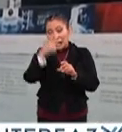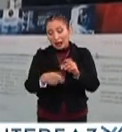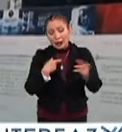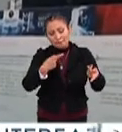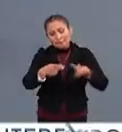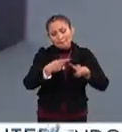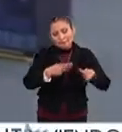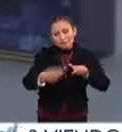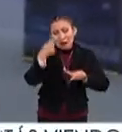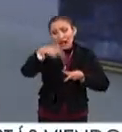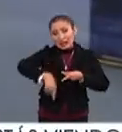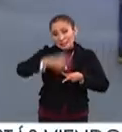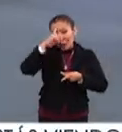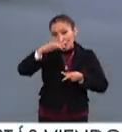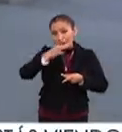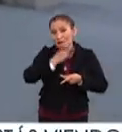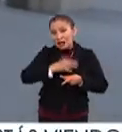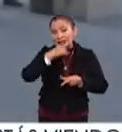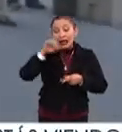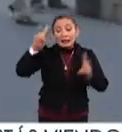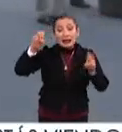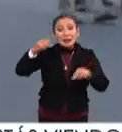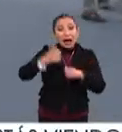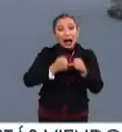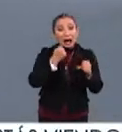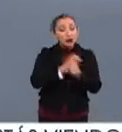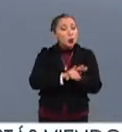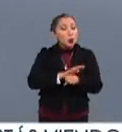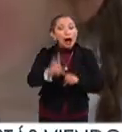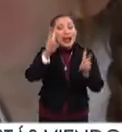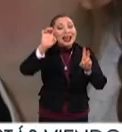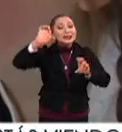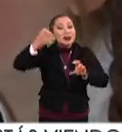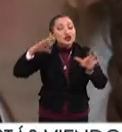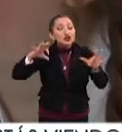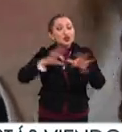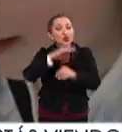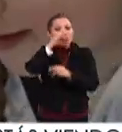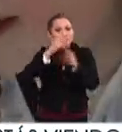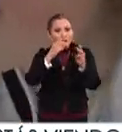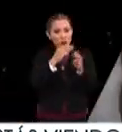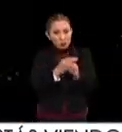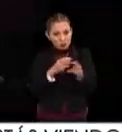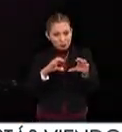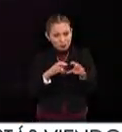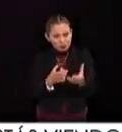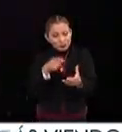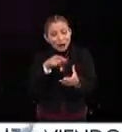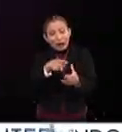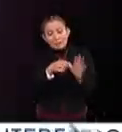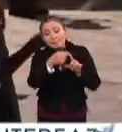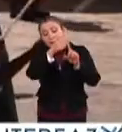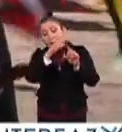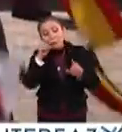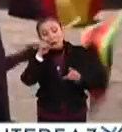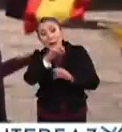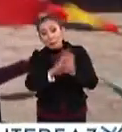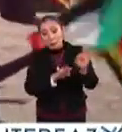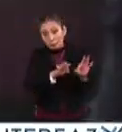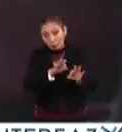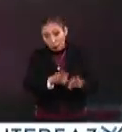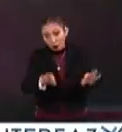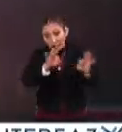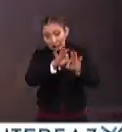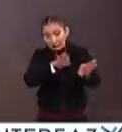la celebración en nuestro país y el tema de este año fue El espacio une al mundo, el cual resalta la importancia de trabajar